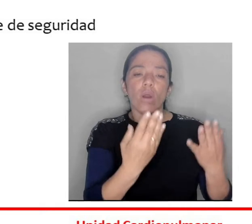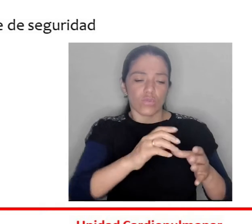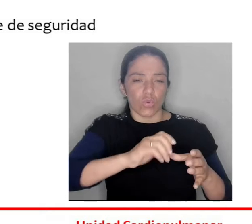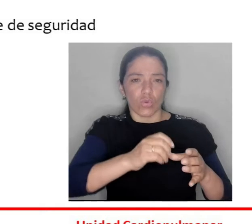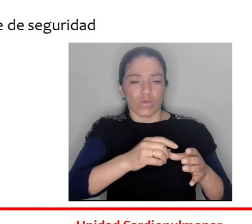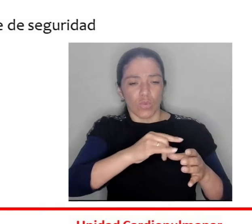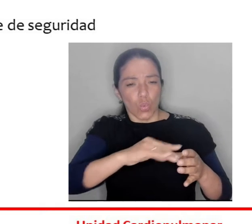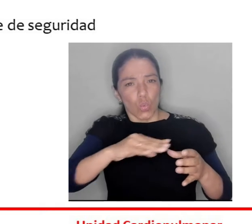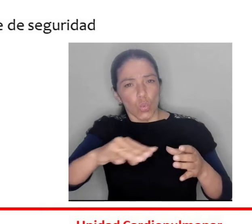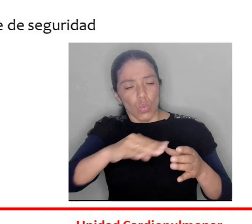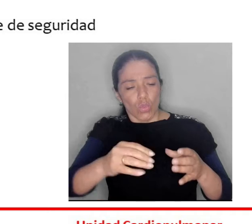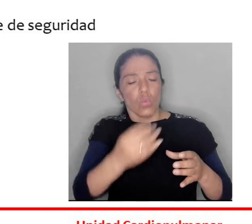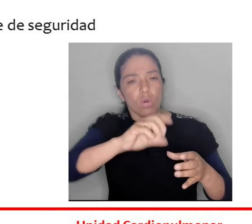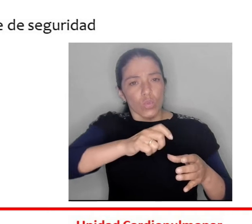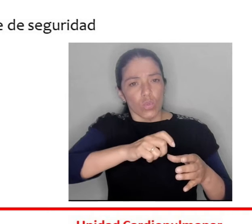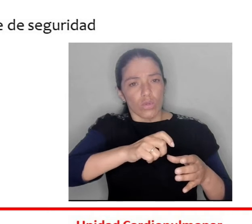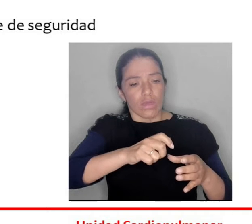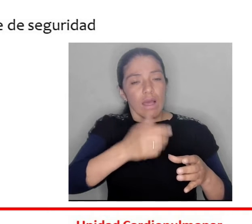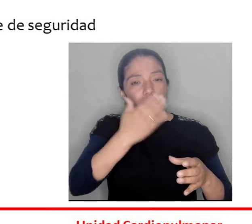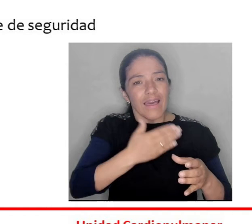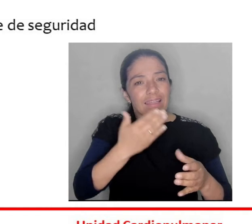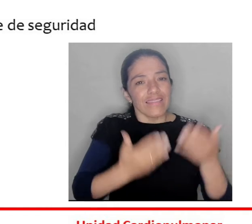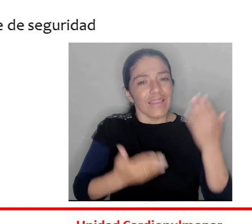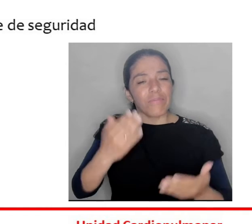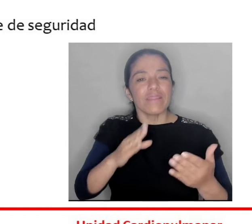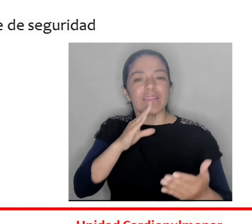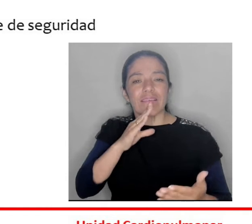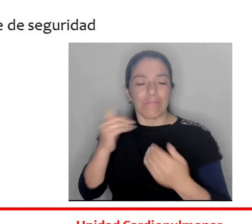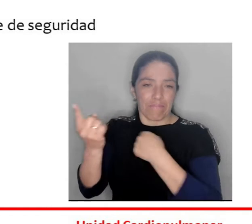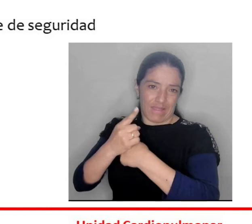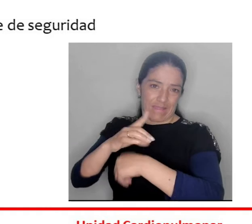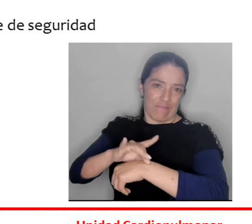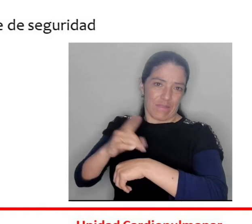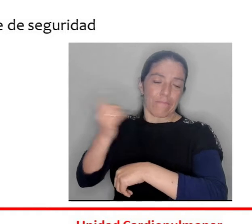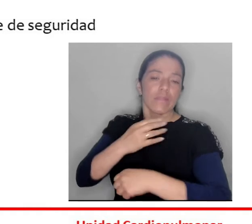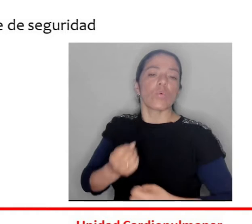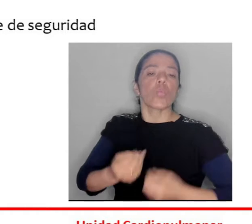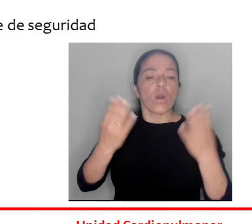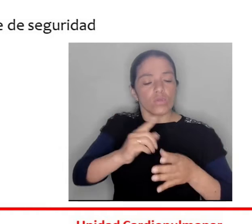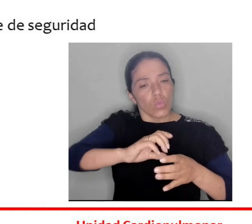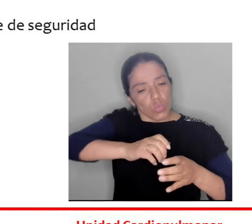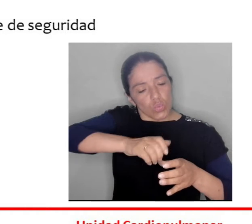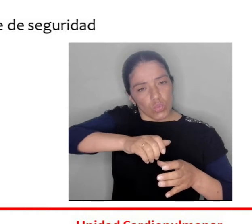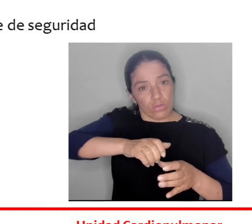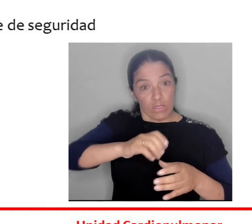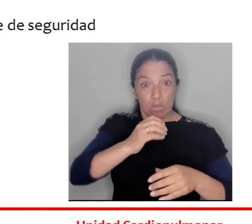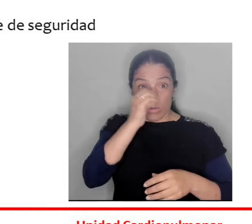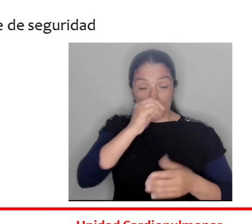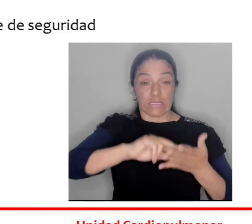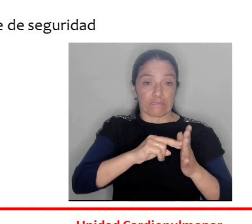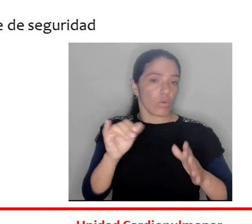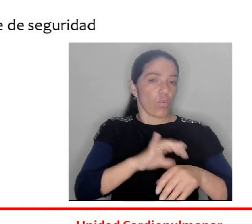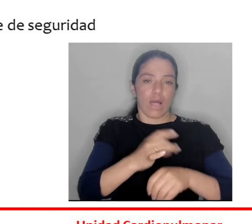permite controlar la medida de la salida de gas. Recuerda que esta medida es según orden médica, ya que el oxígeno es